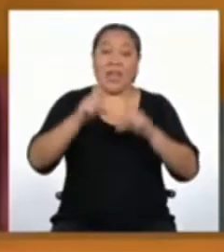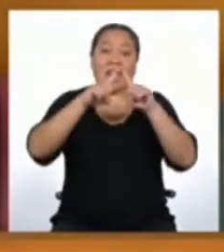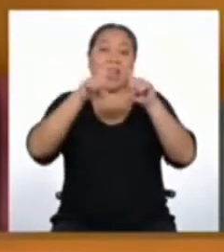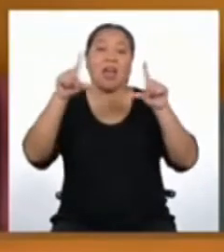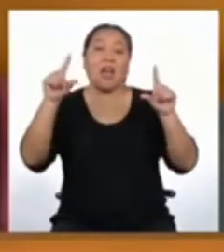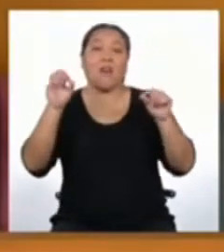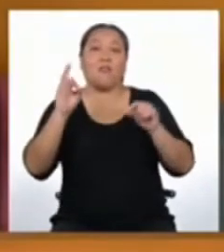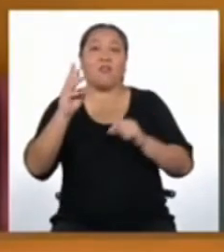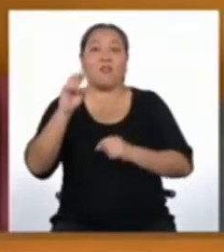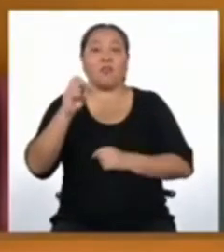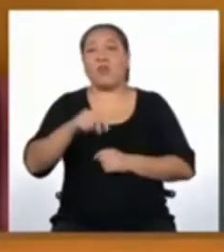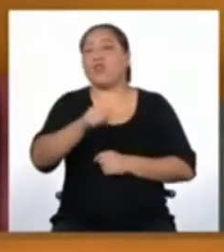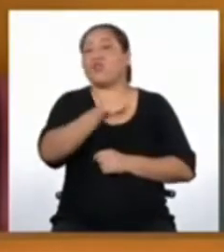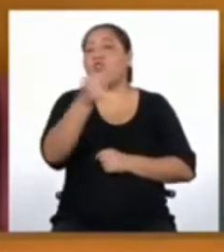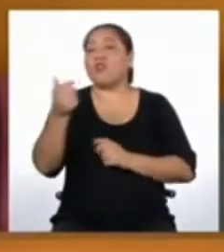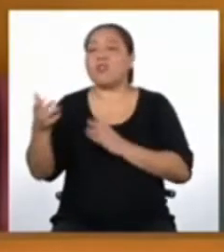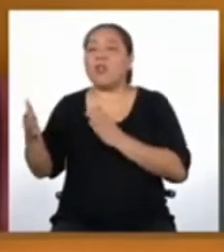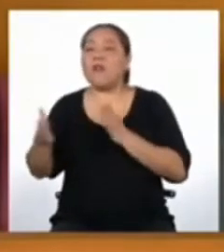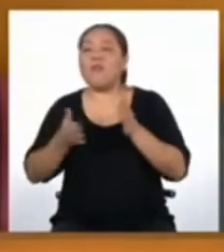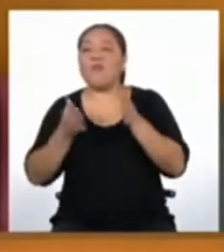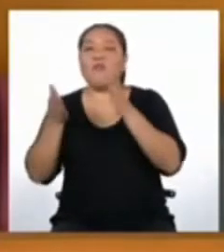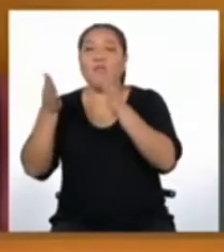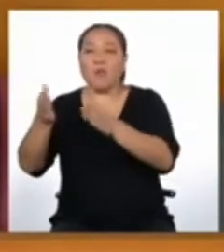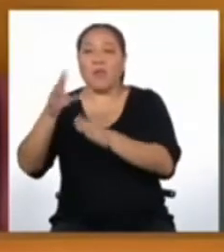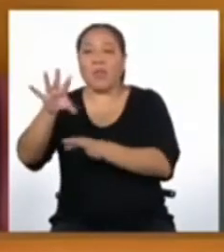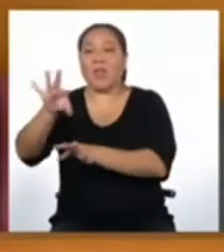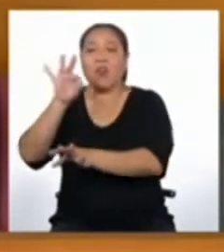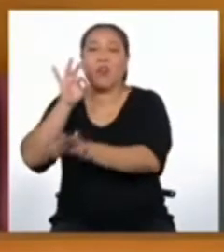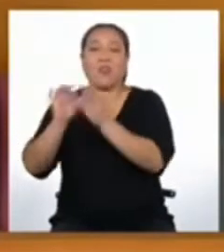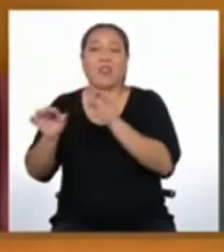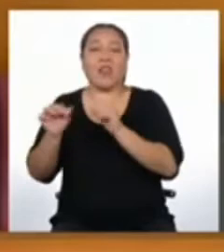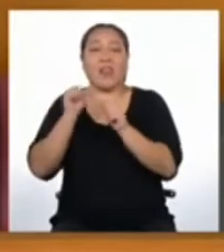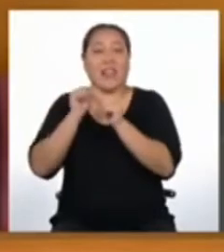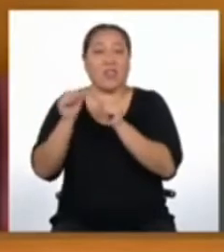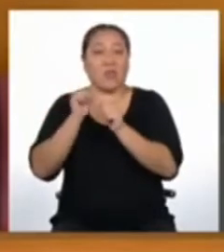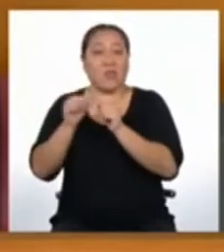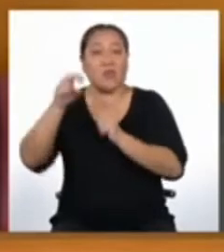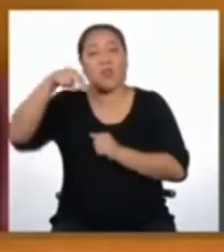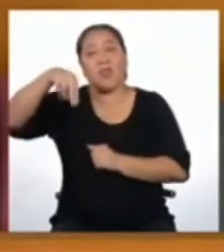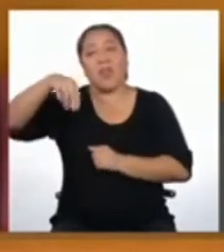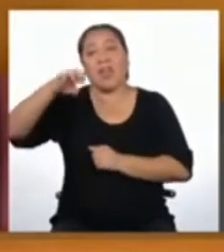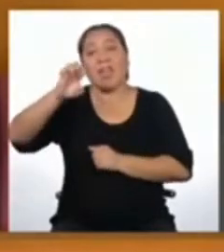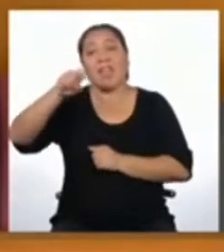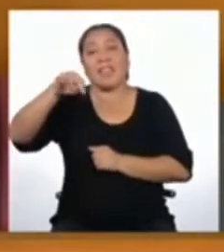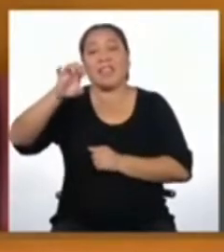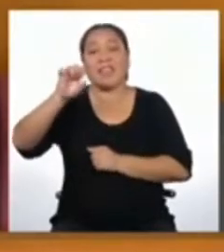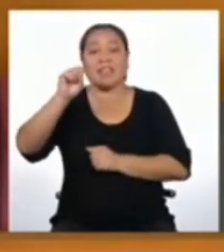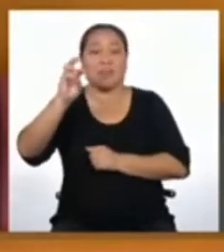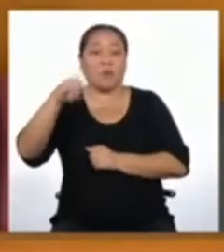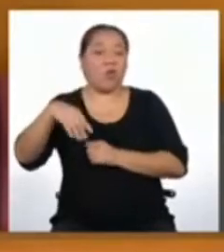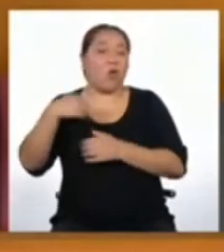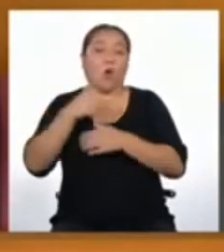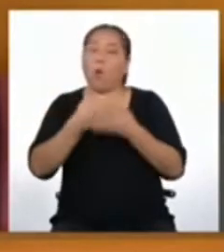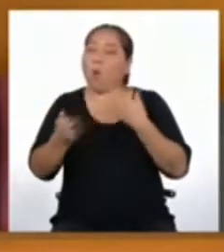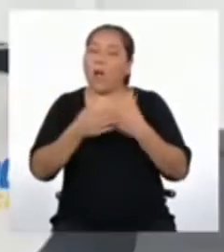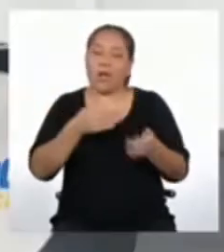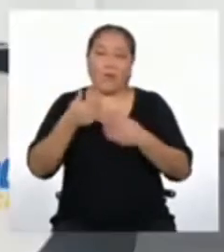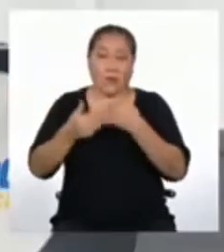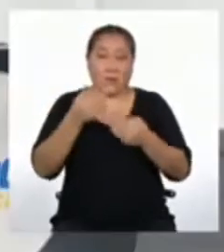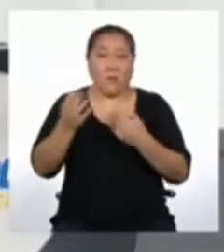fórmula es otro camino para obtener el término enésimo de cualquier progresión aritmética. Sencillo,